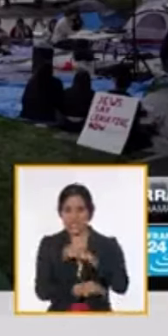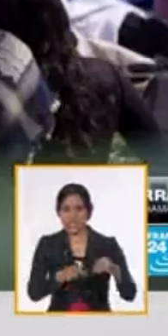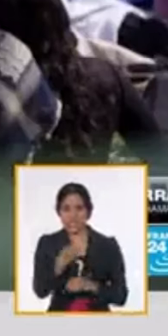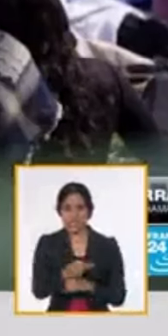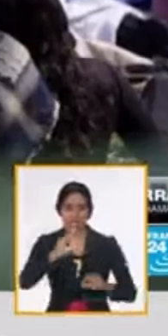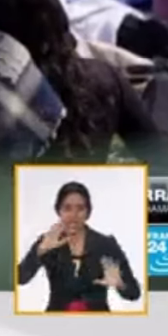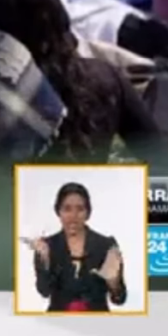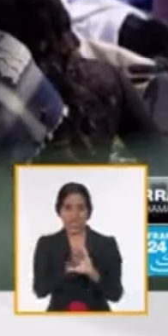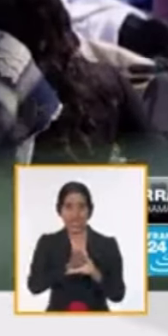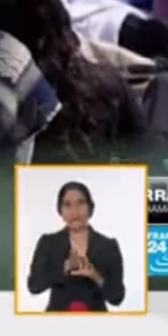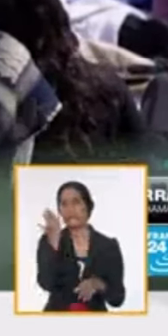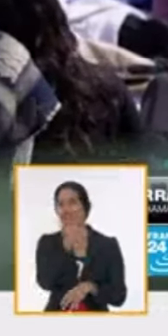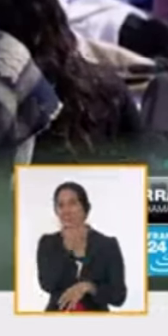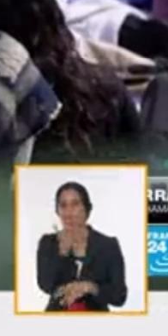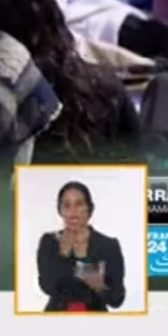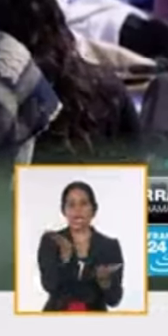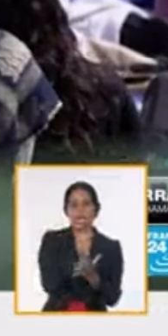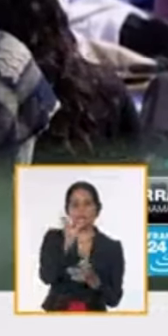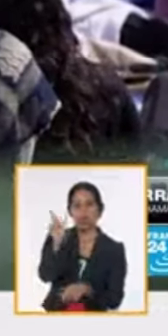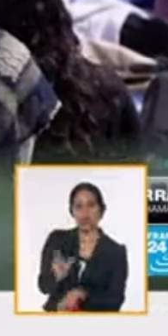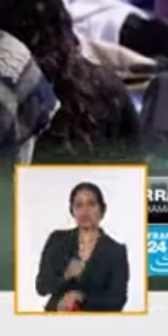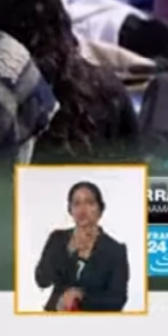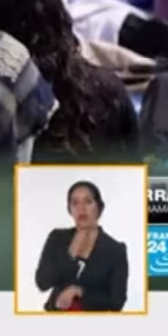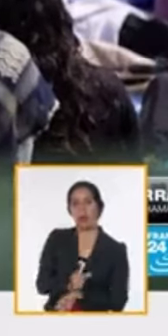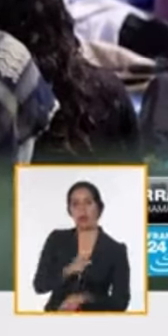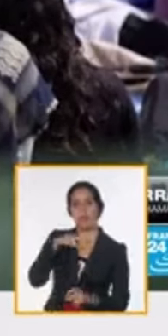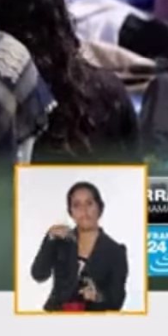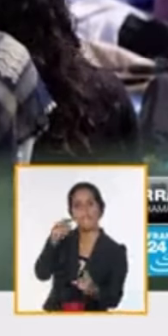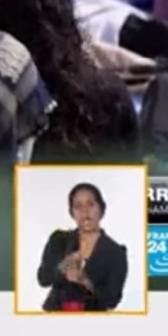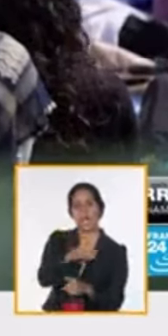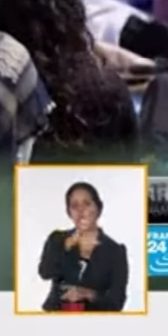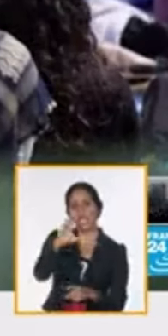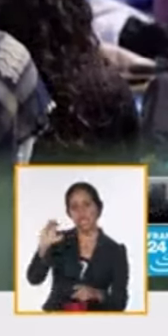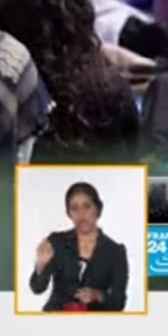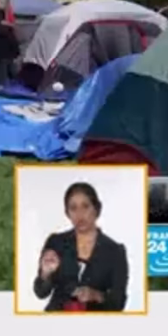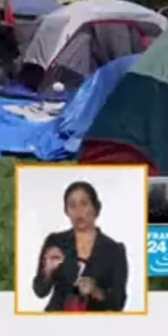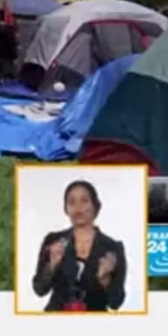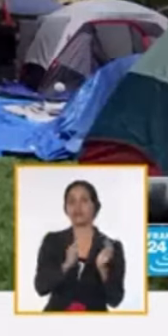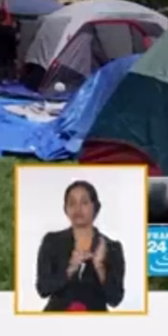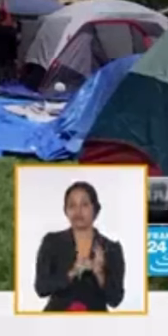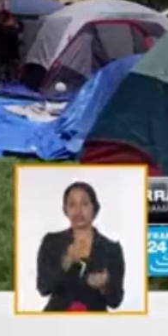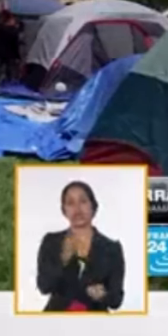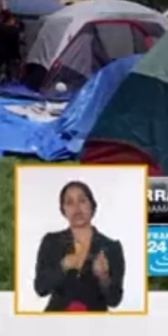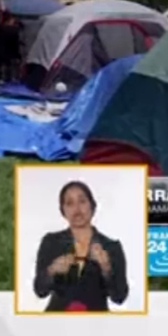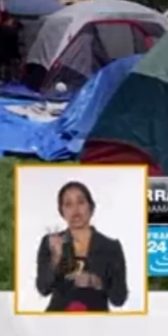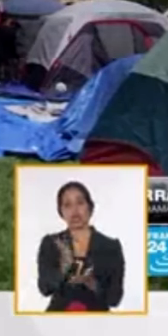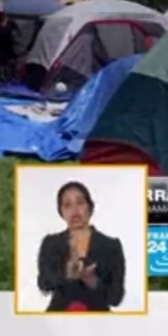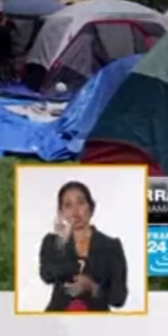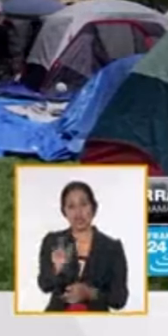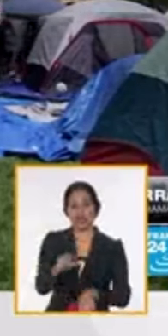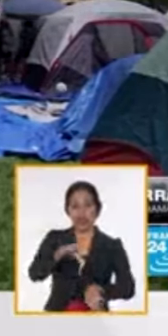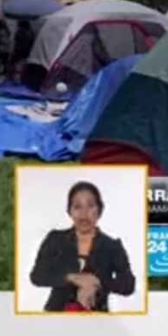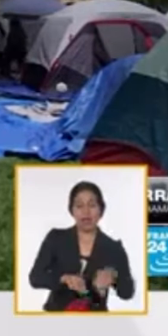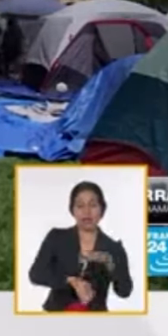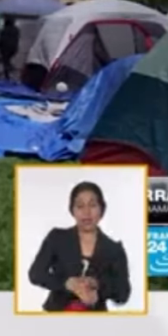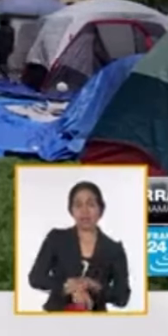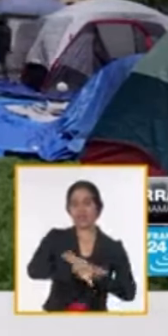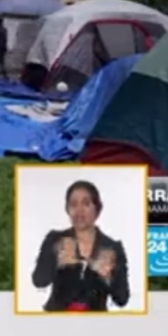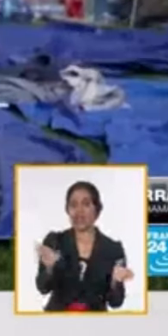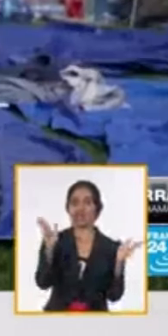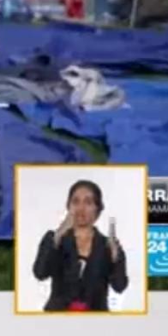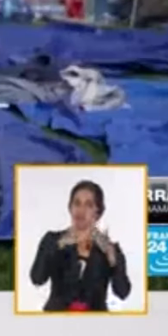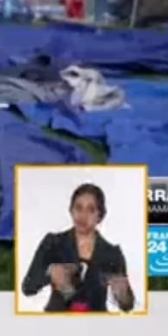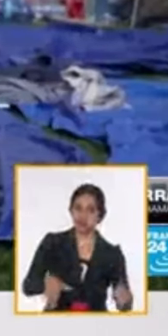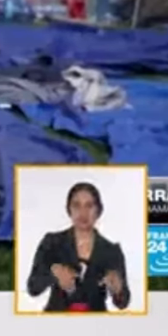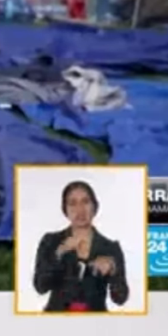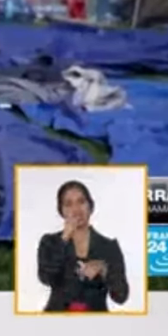a los estudiantes, lo que dejó más de 500 estudiantes detenidos en todo el país. Los manifestantes exigen el fin de la guerra y